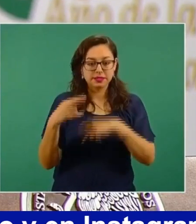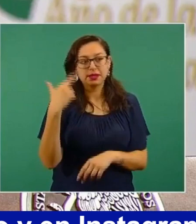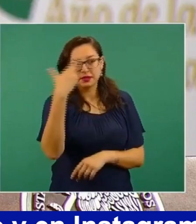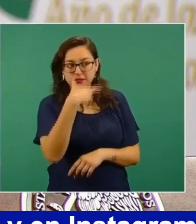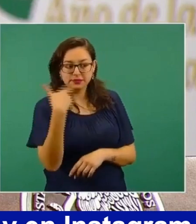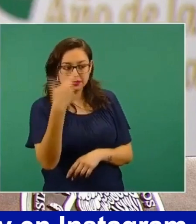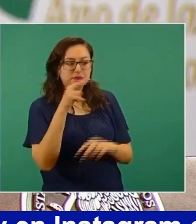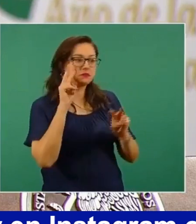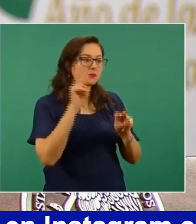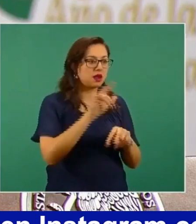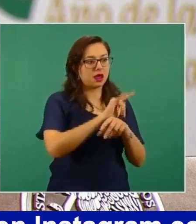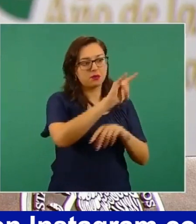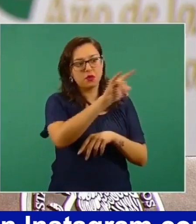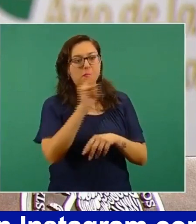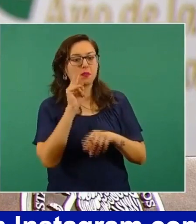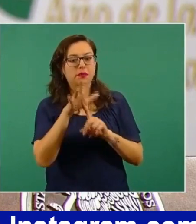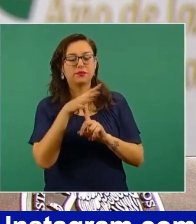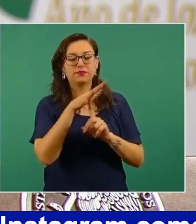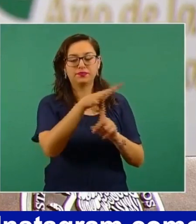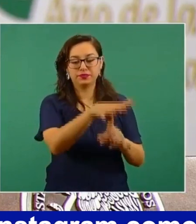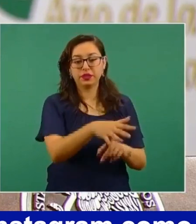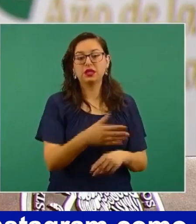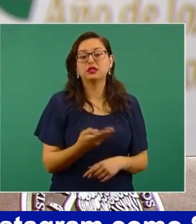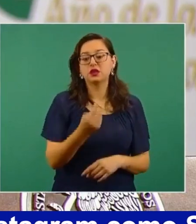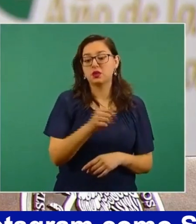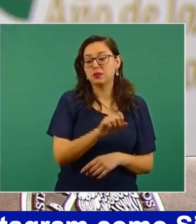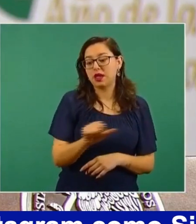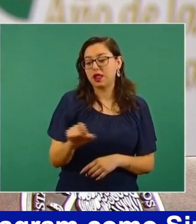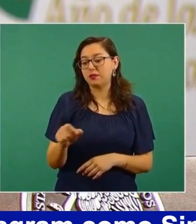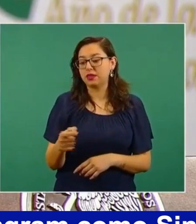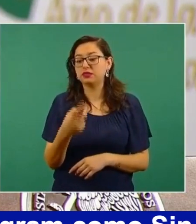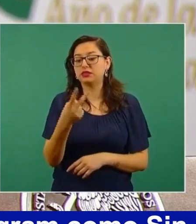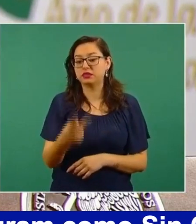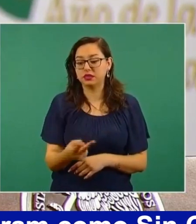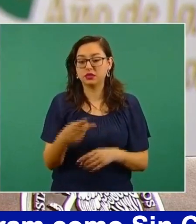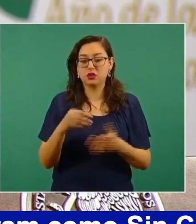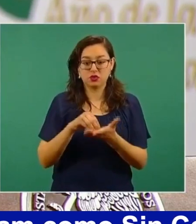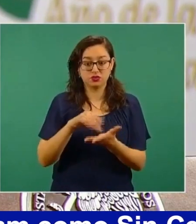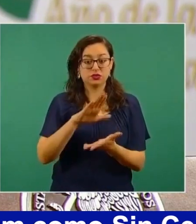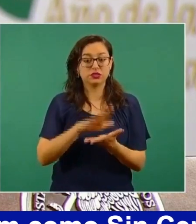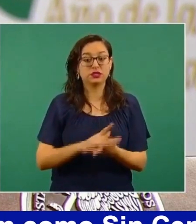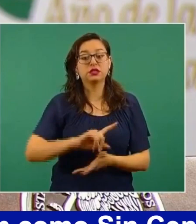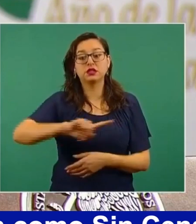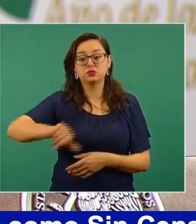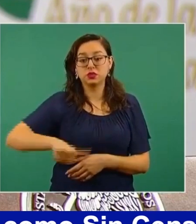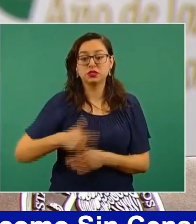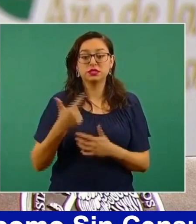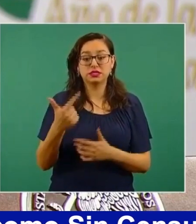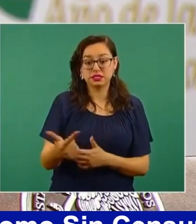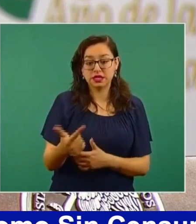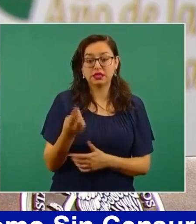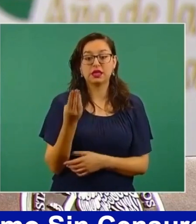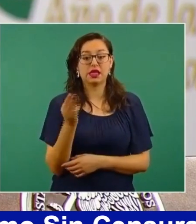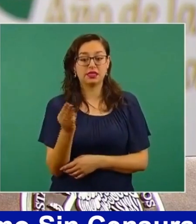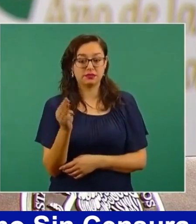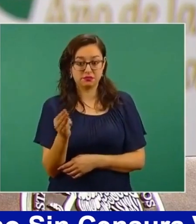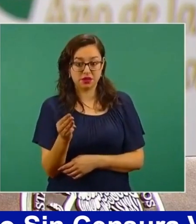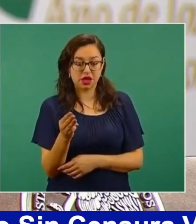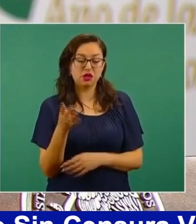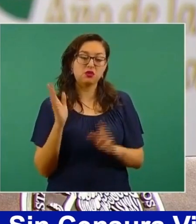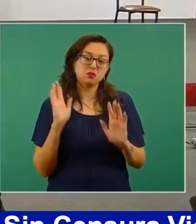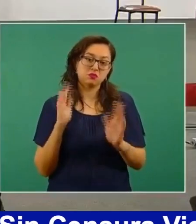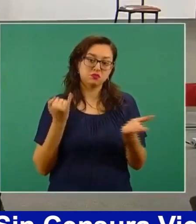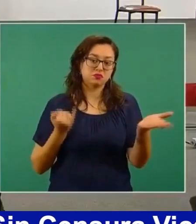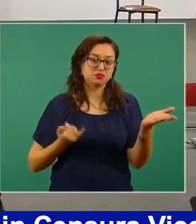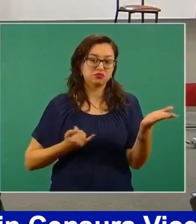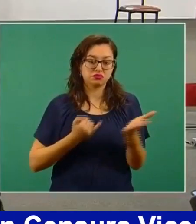19 y el 22 y se tendrán que evaluar a más tardar el 7 de mayo para poder estar dando un fallo